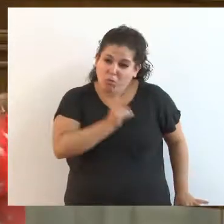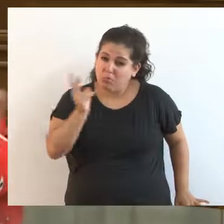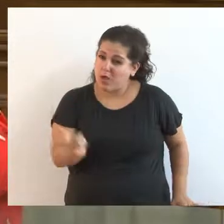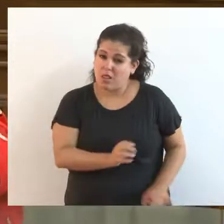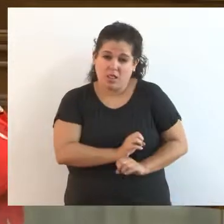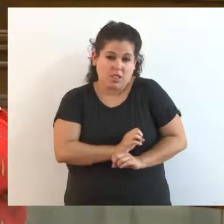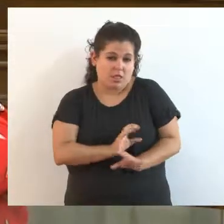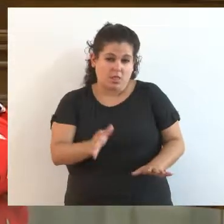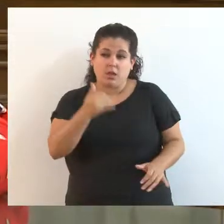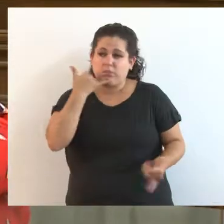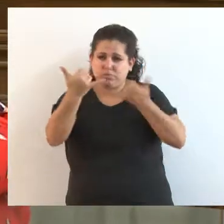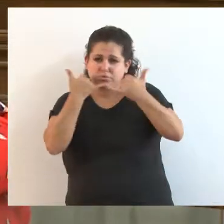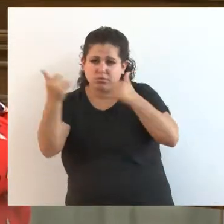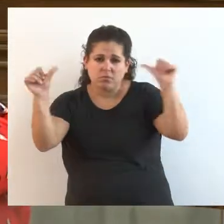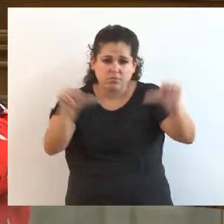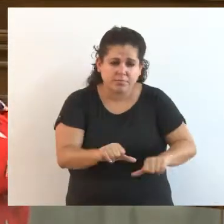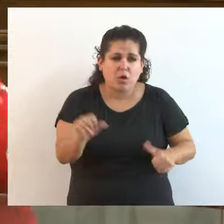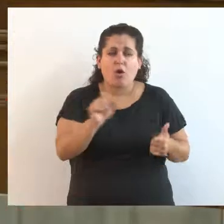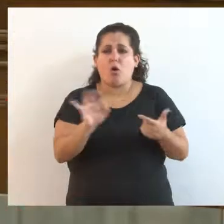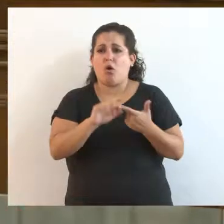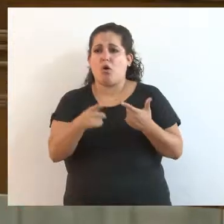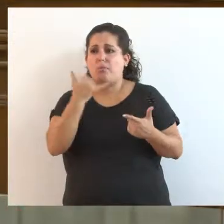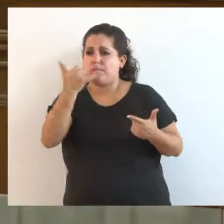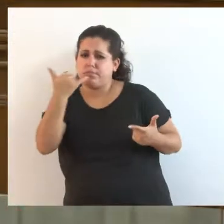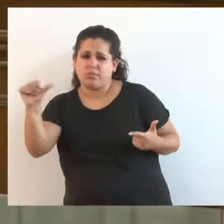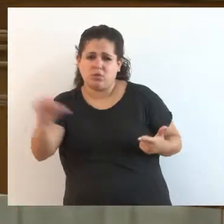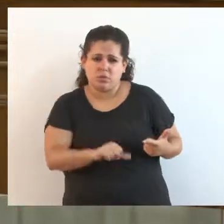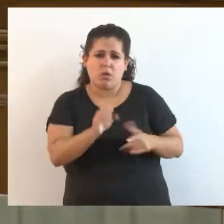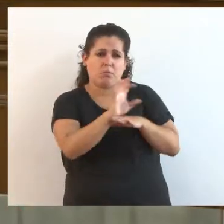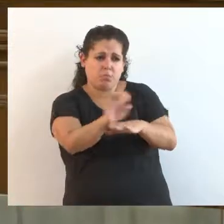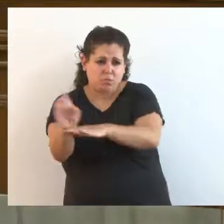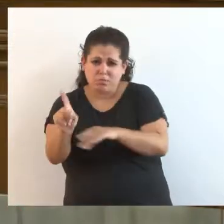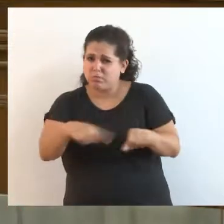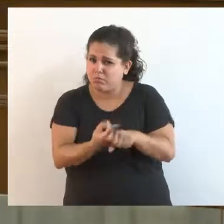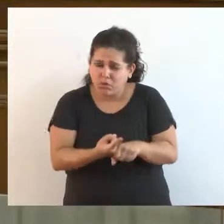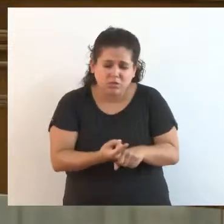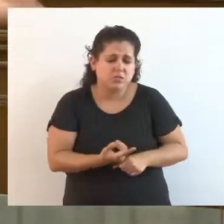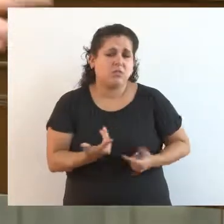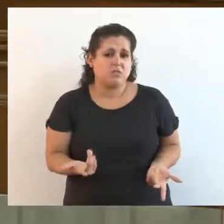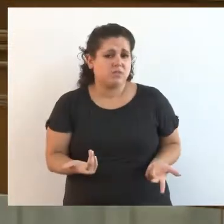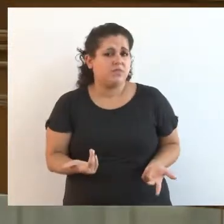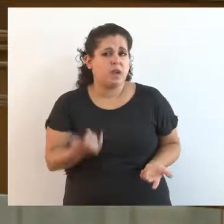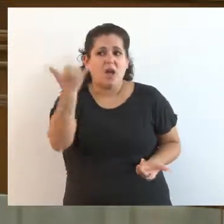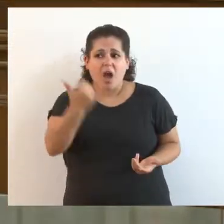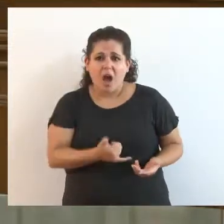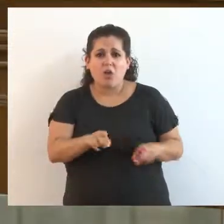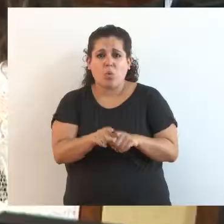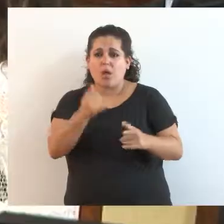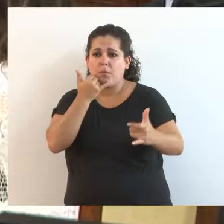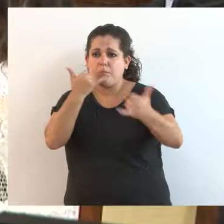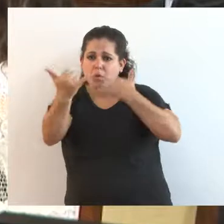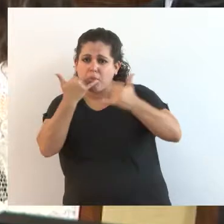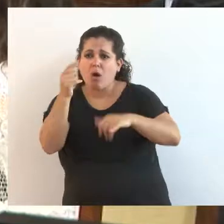muy mal. Muy mal. Muy mal, pero esto lo está estaba saturado, planteando. no hay cantidad de celdas para que los celulares puedan funcionar.